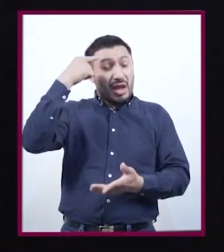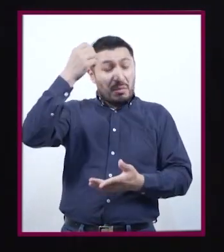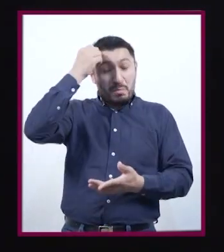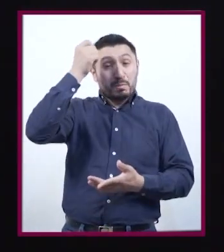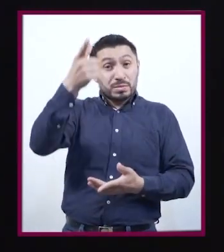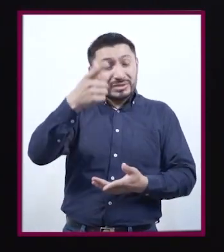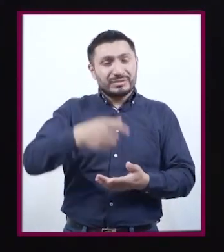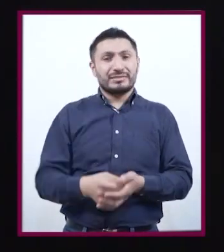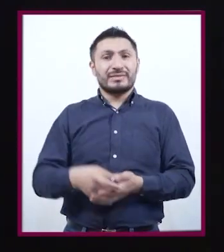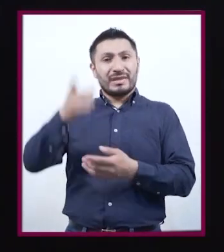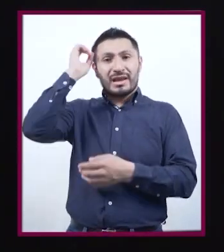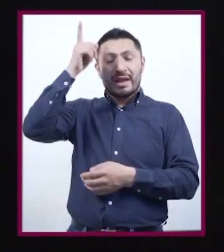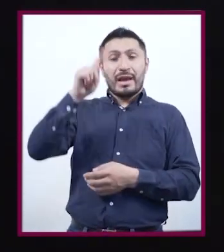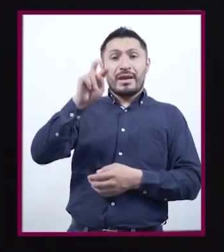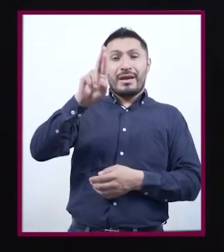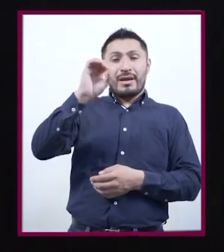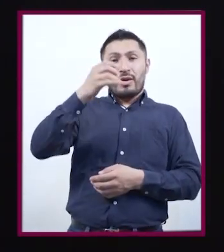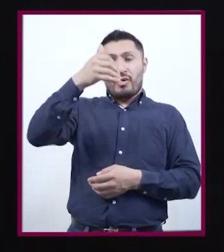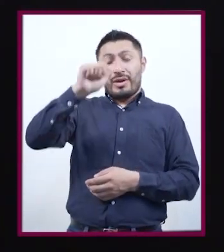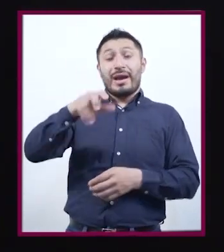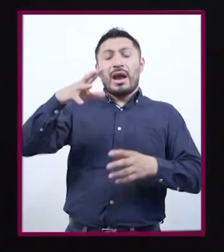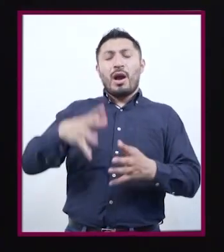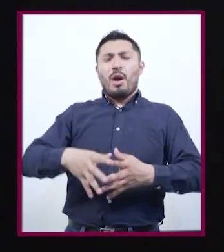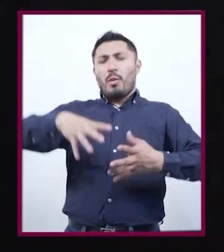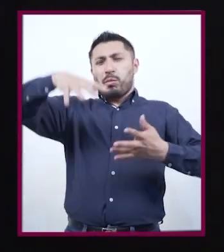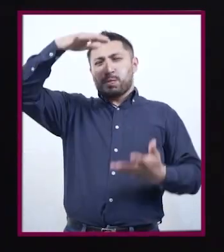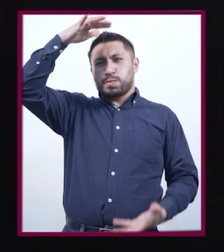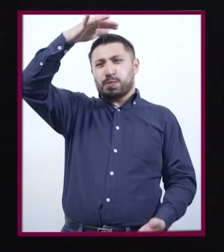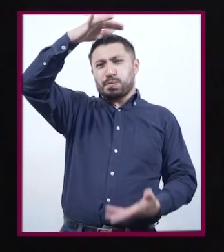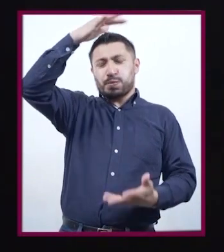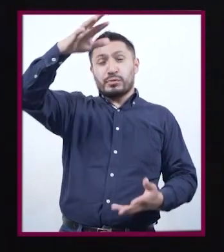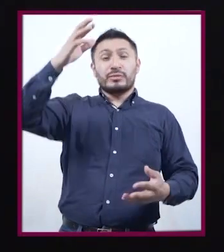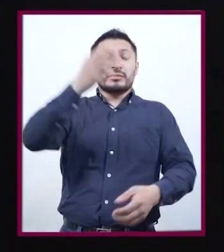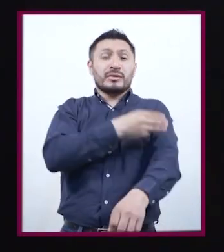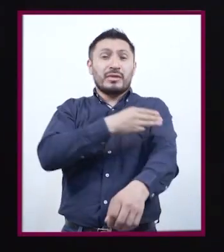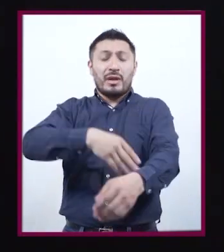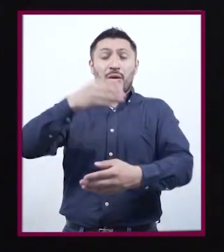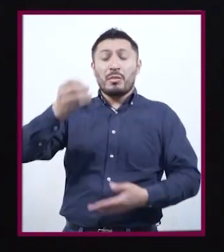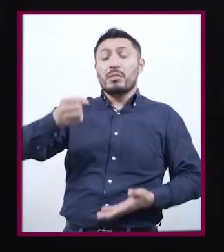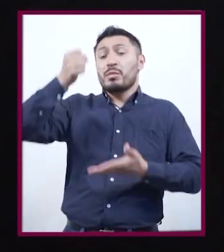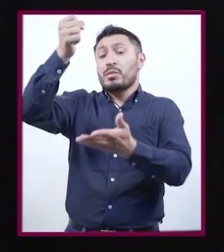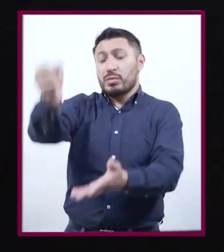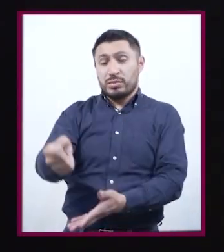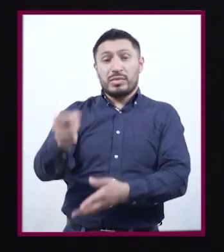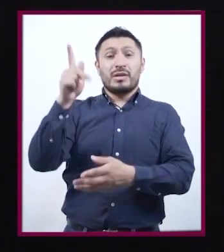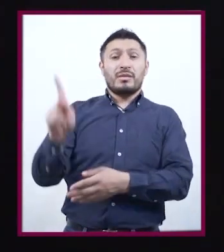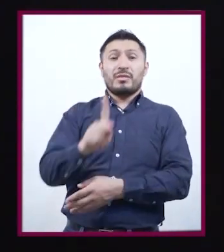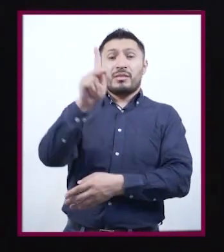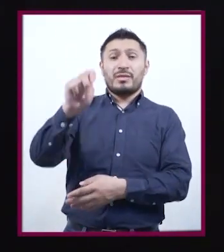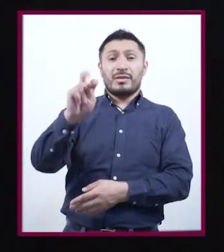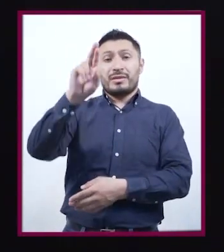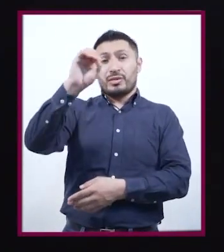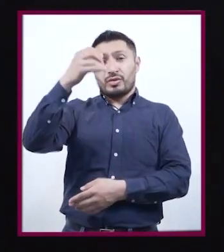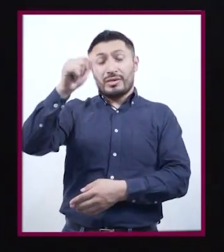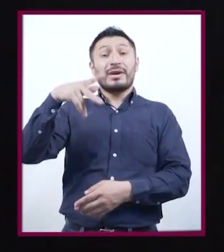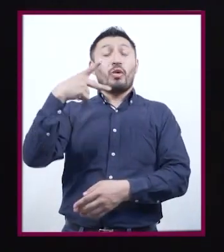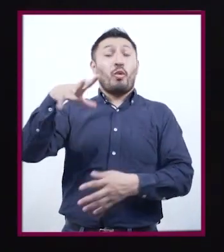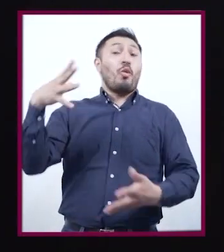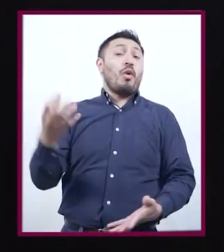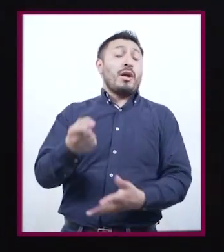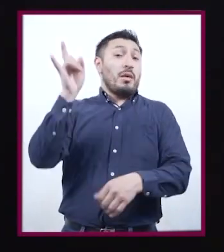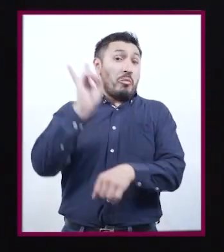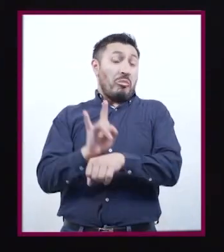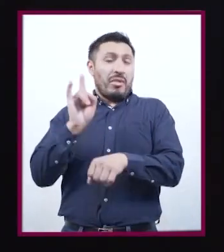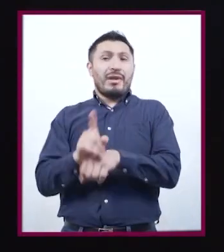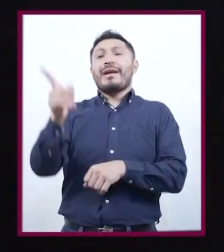imaginación? El caballo de Troya fue un enorme artefacto de madera regalado al pueblo troyano por sus enemigos como símbolo de su victoria.